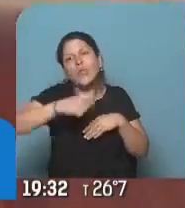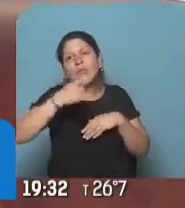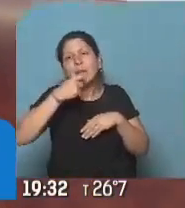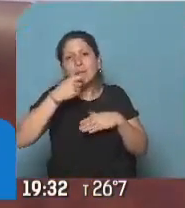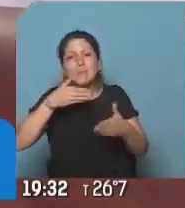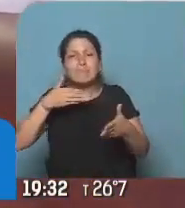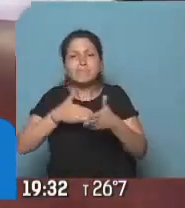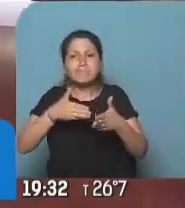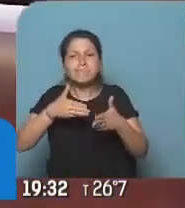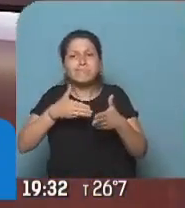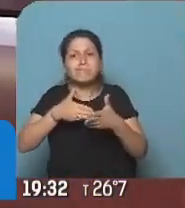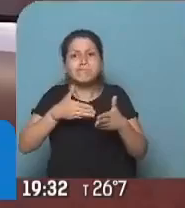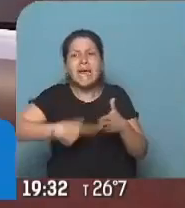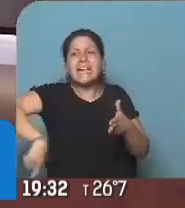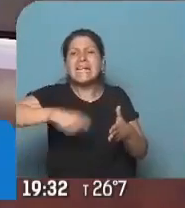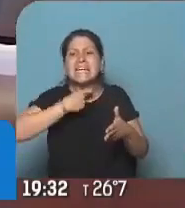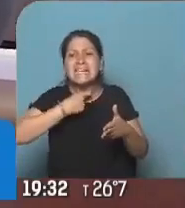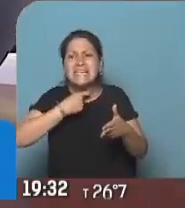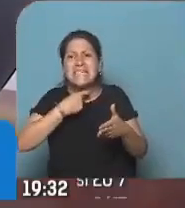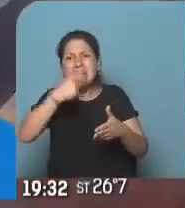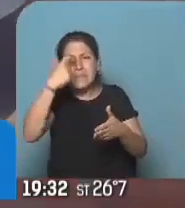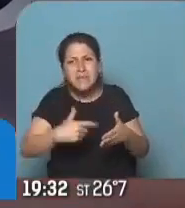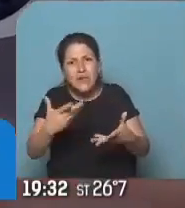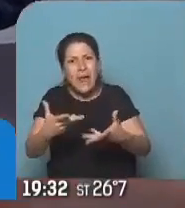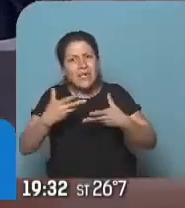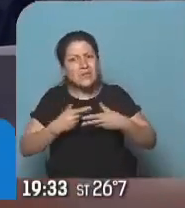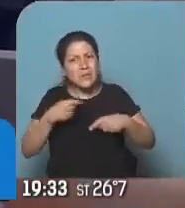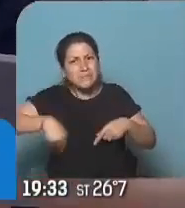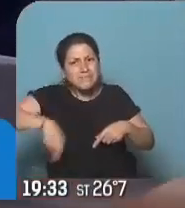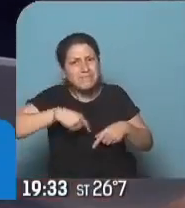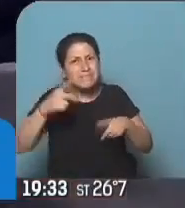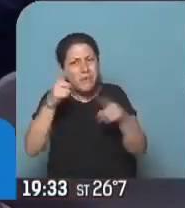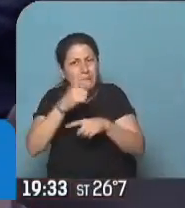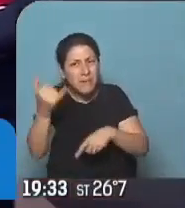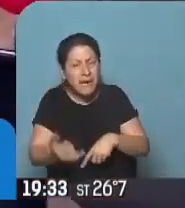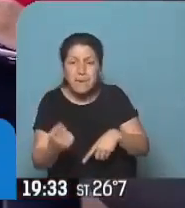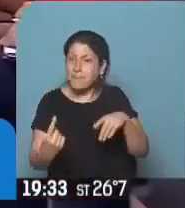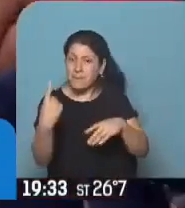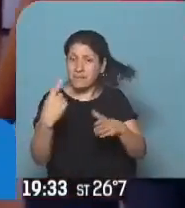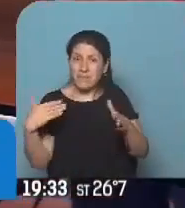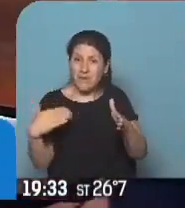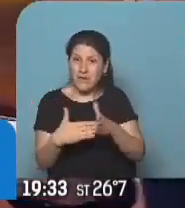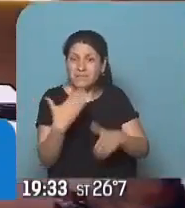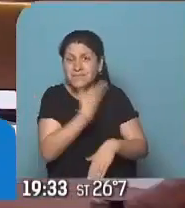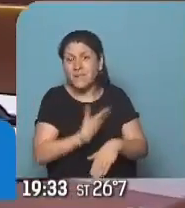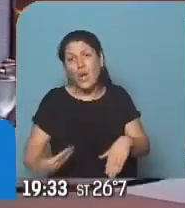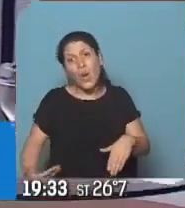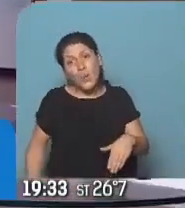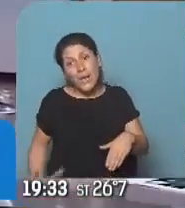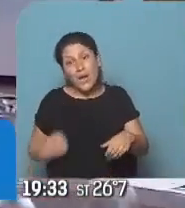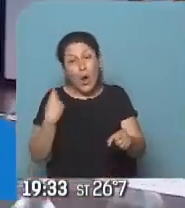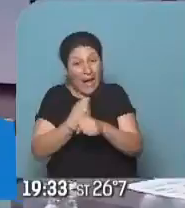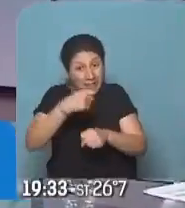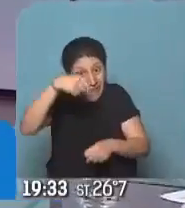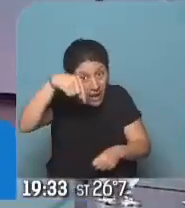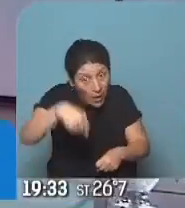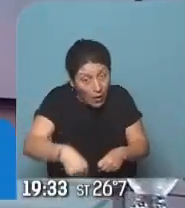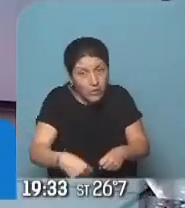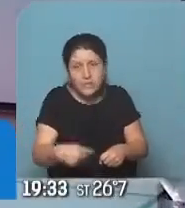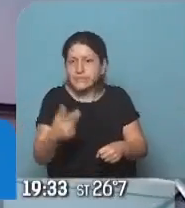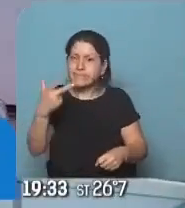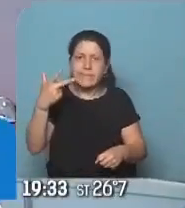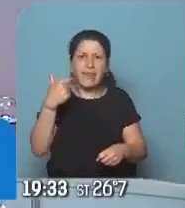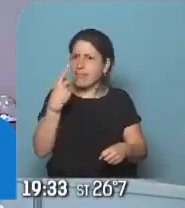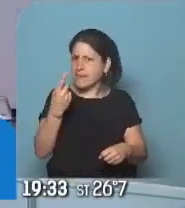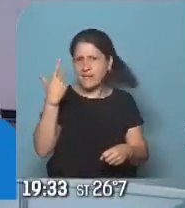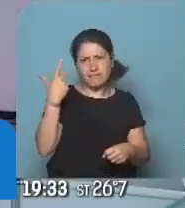intentar ayudar a la gente que no la está pasando bien? La primera barrera es que el gobierno hasta la fecha de hoy niega que está